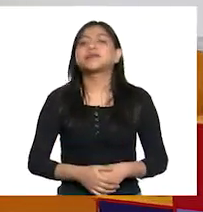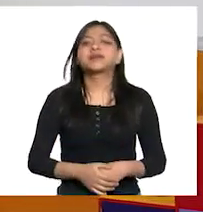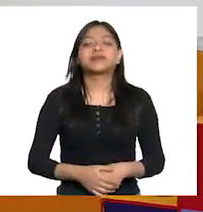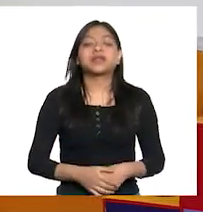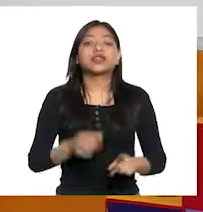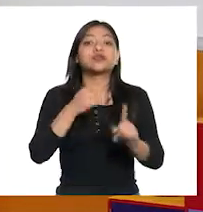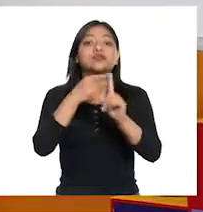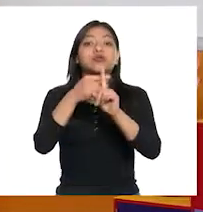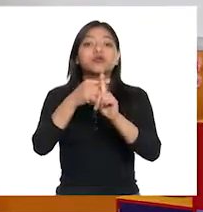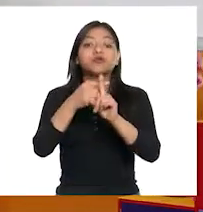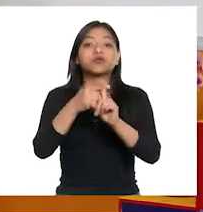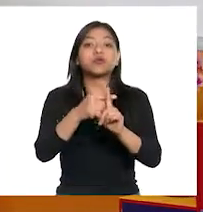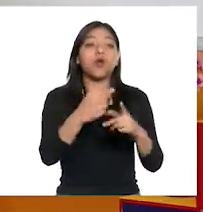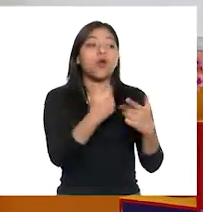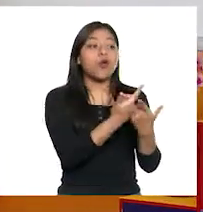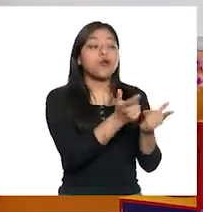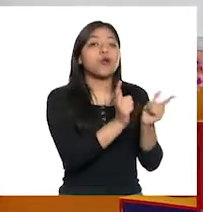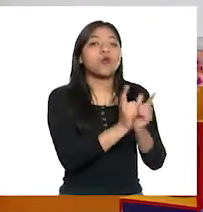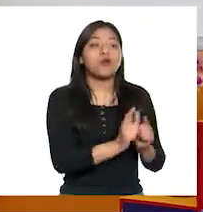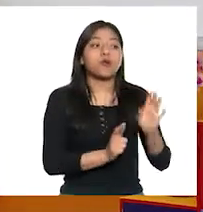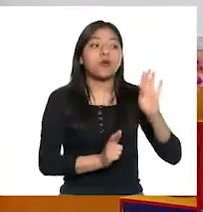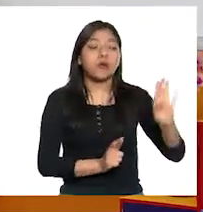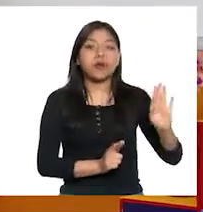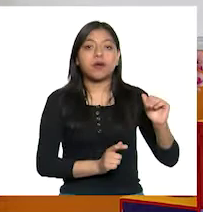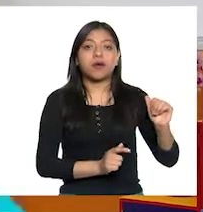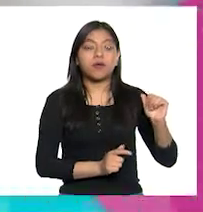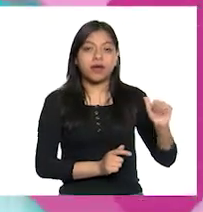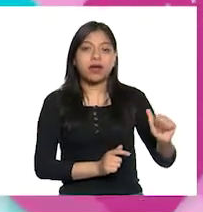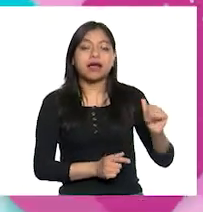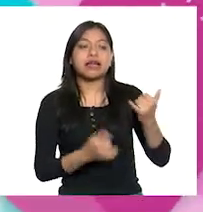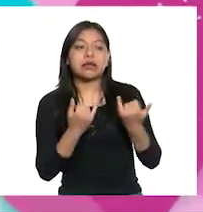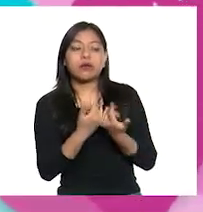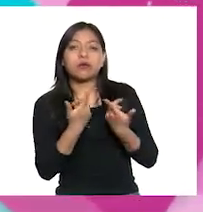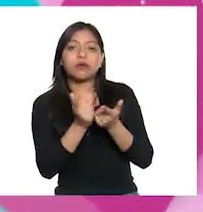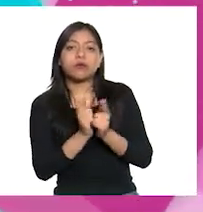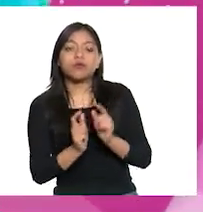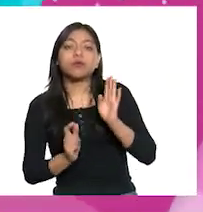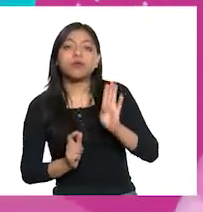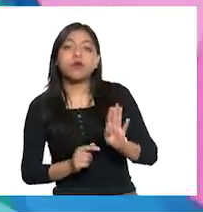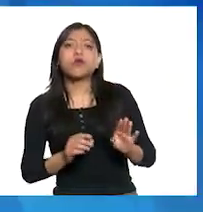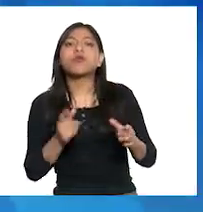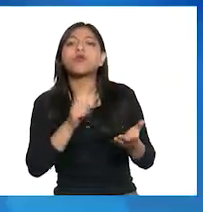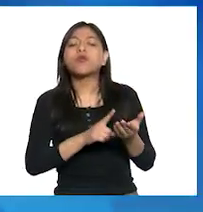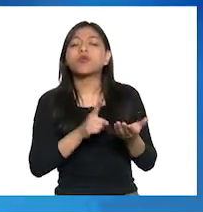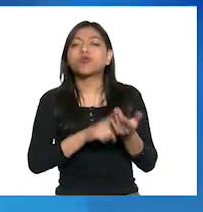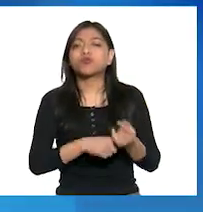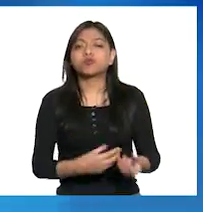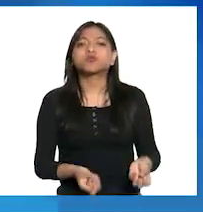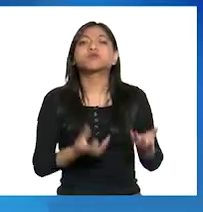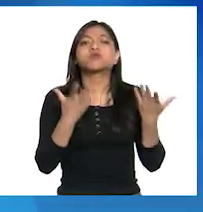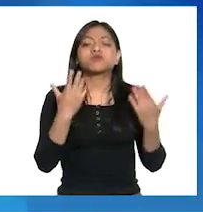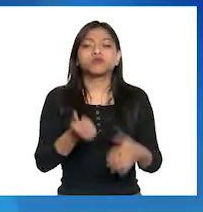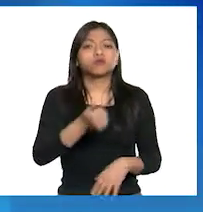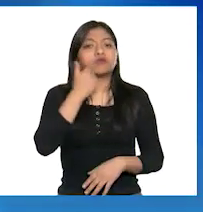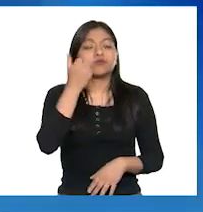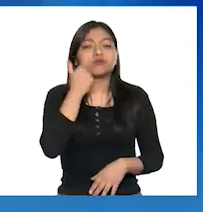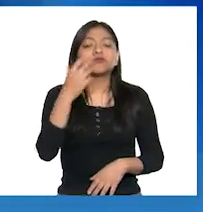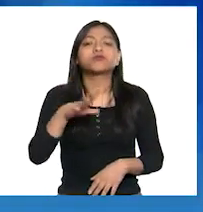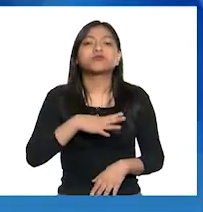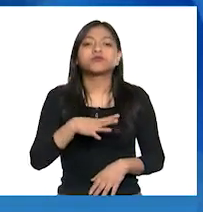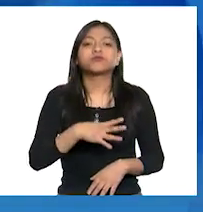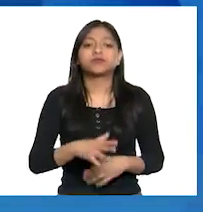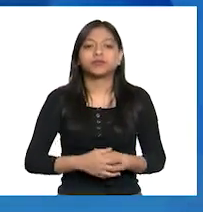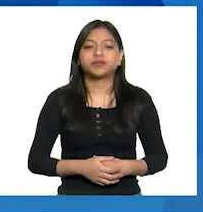sumar los alumnos del A y los alumnos del B. ¿Cuántos alumnos tiene el A? 39 personas. Muy bien. ¿Y el